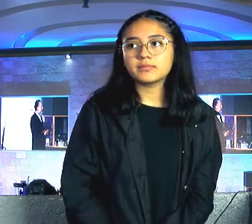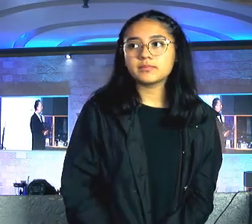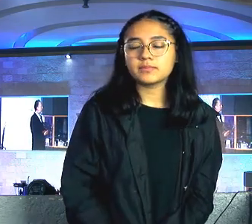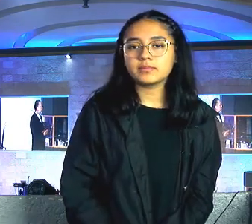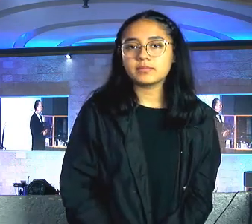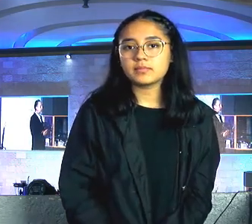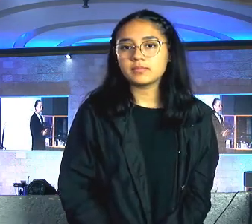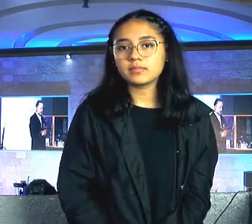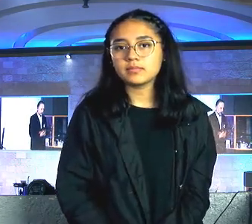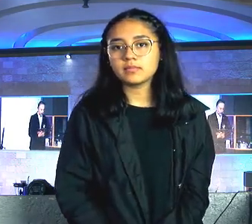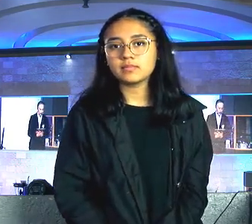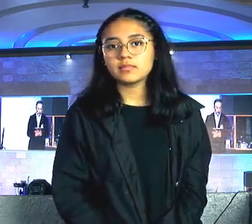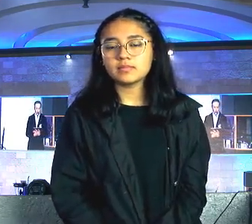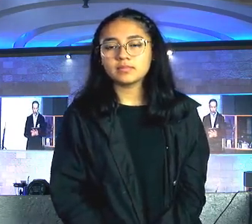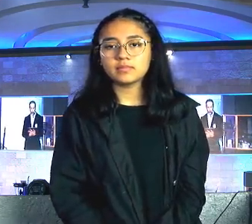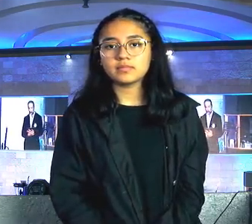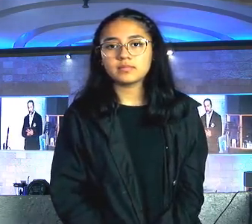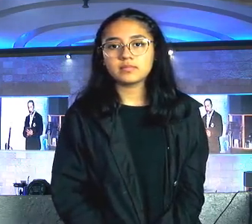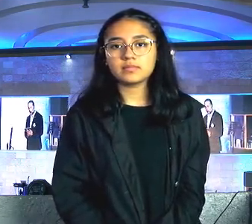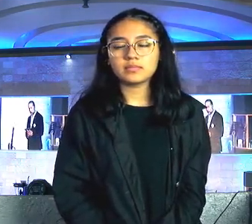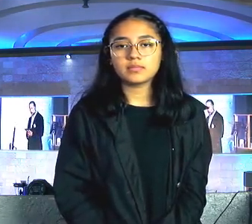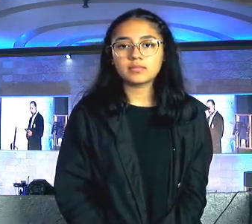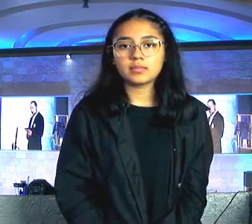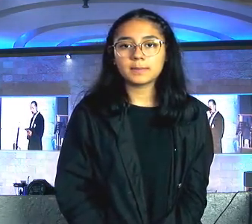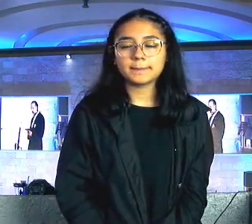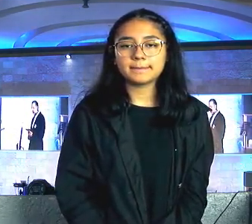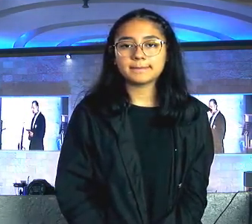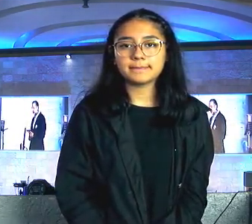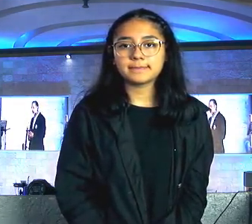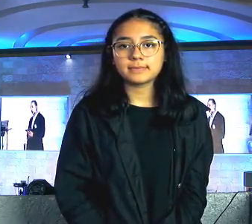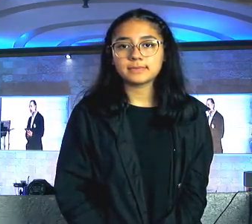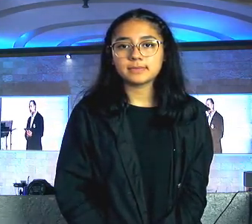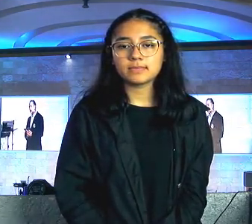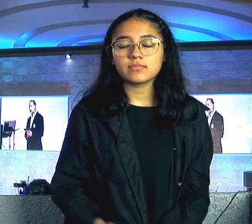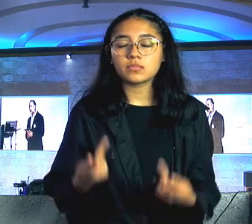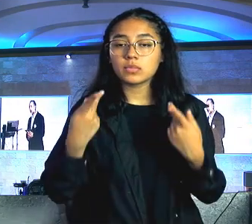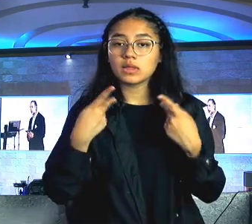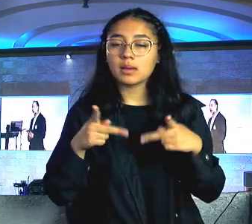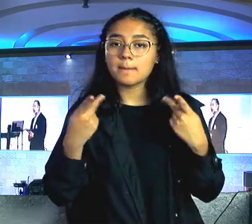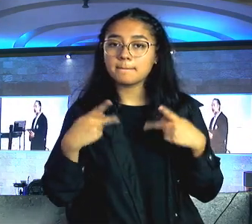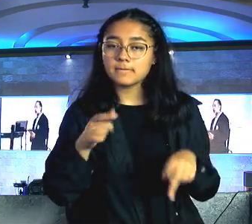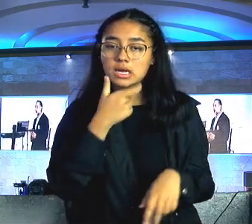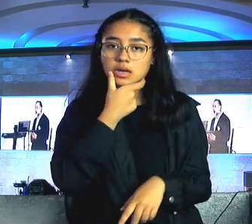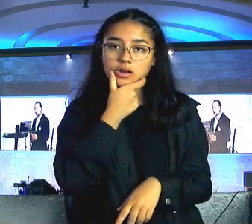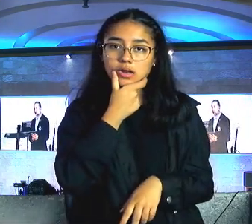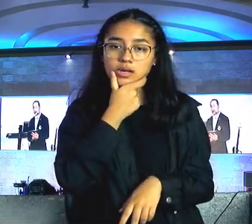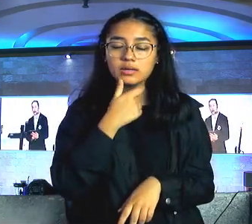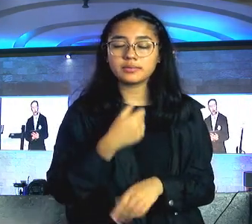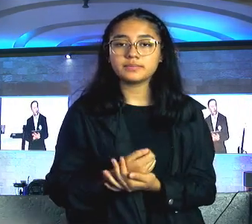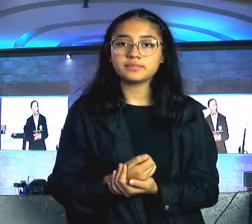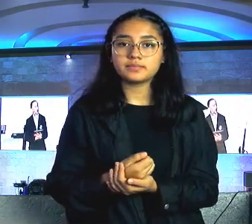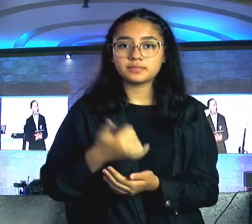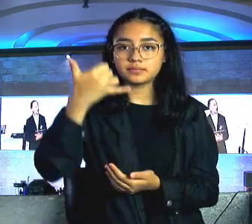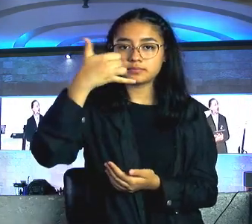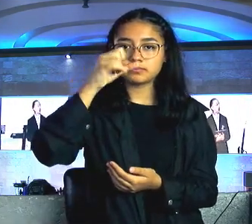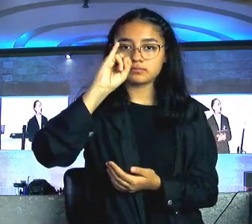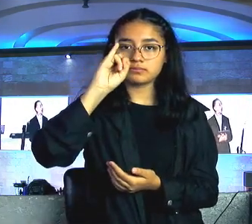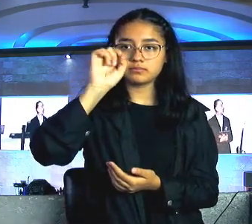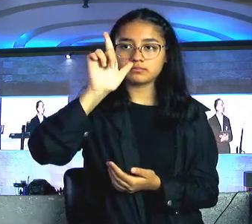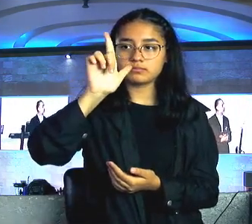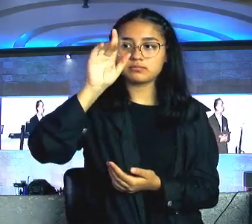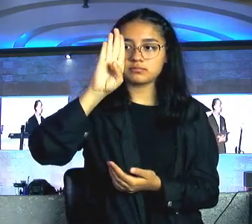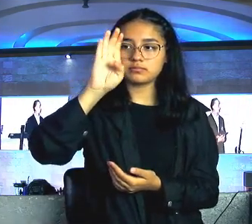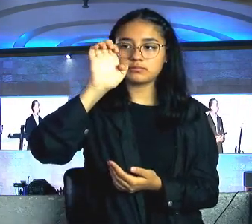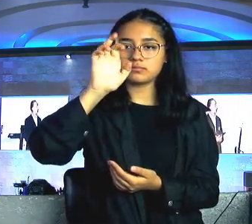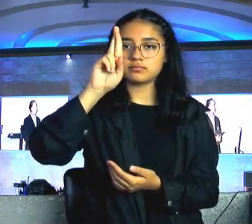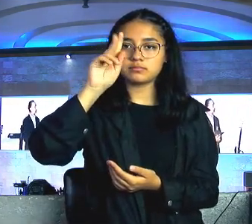Hubo un filósofo inglés que se llamaba Gilbert Chesterton. Él dijo